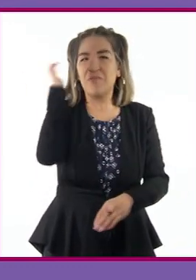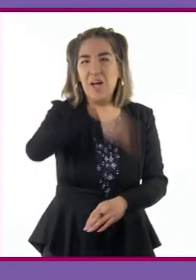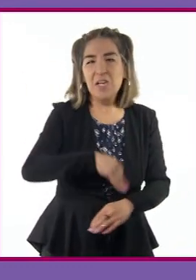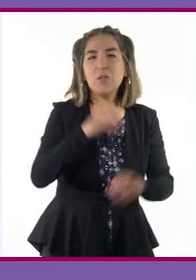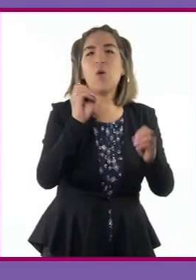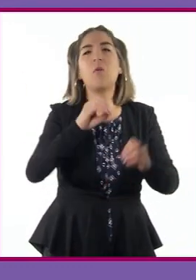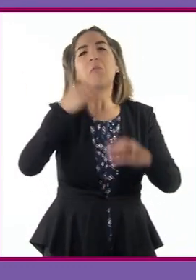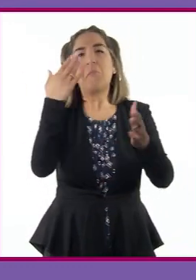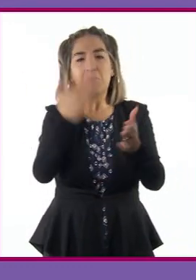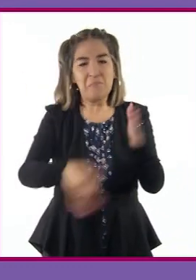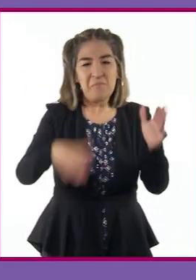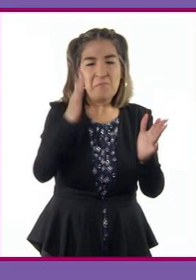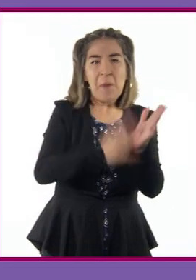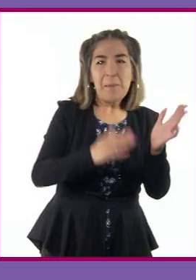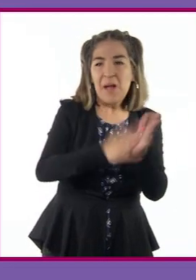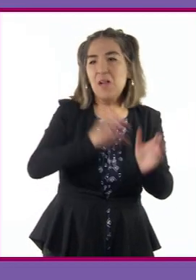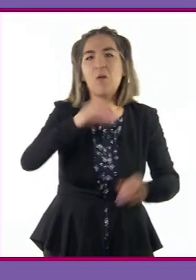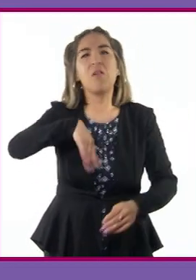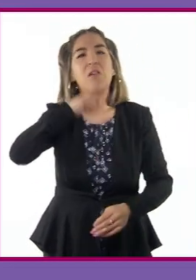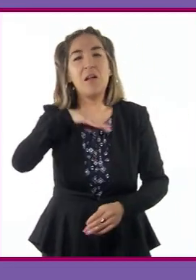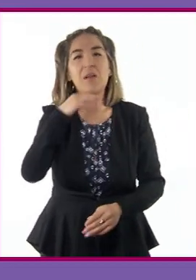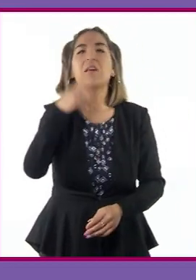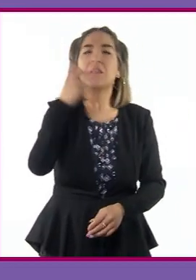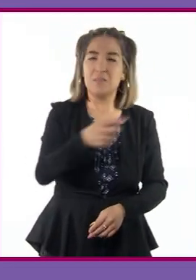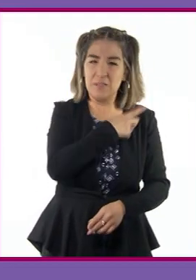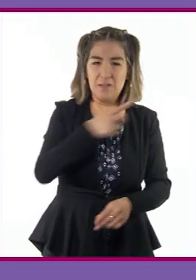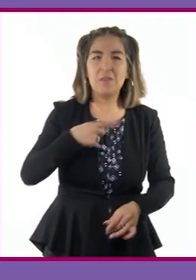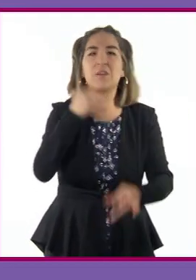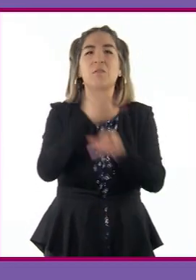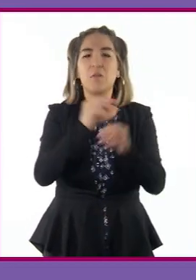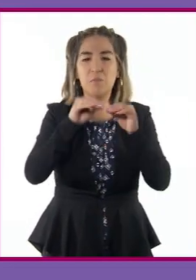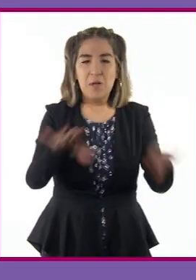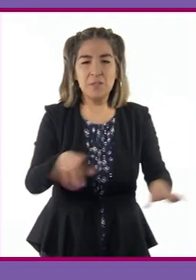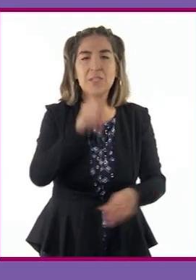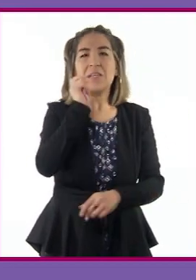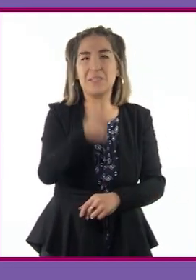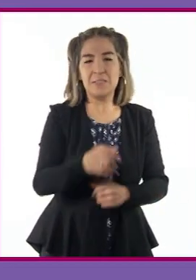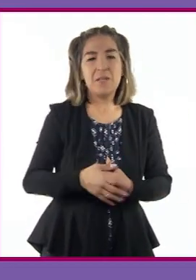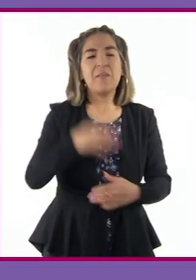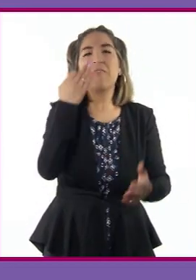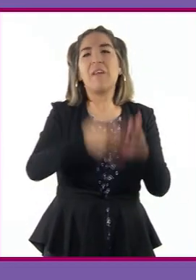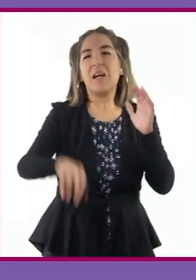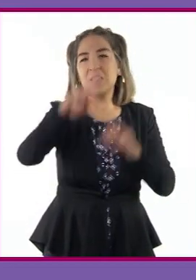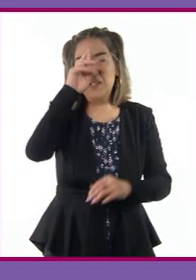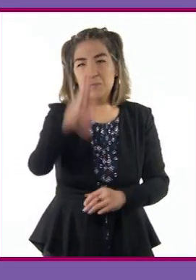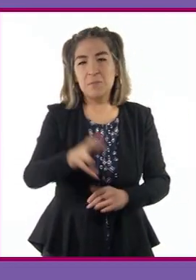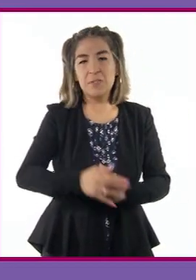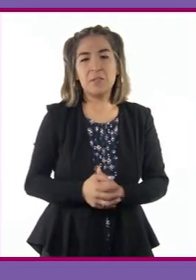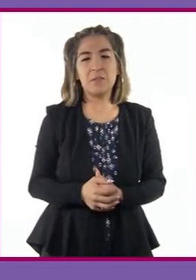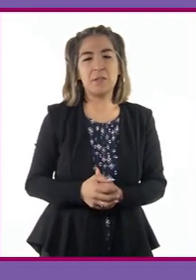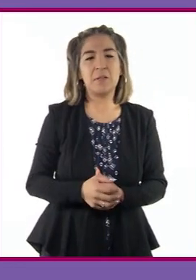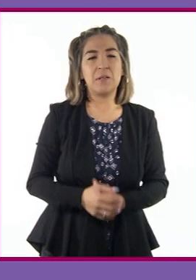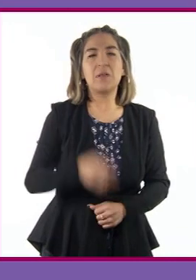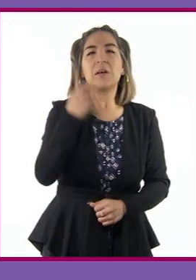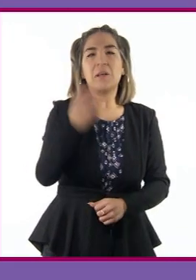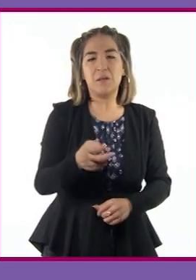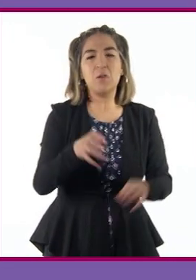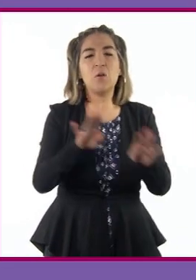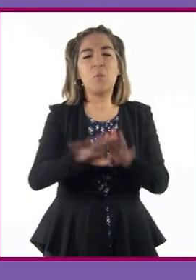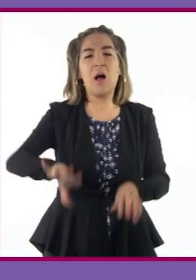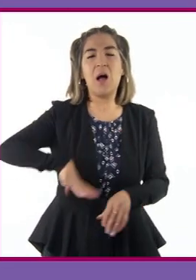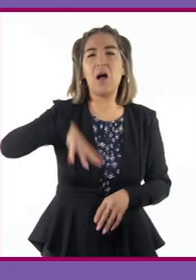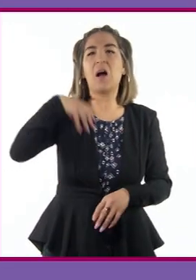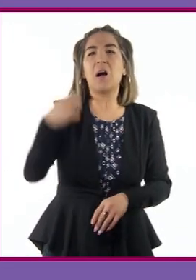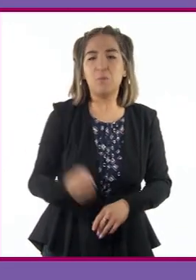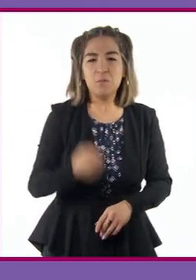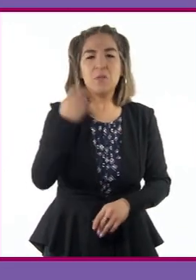de documentos e información, mala conducta y faltas de respeto al público, agravios o abusos con